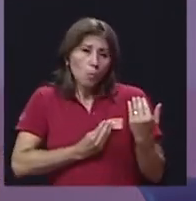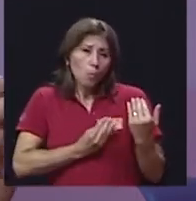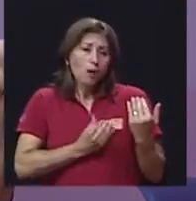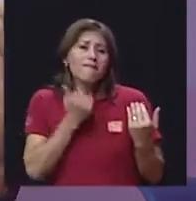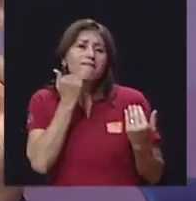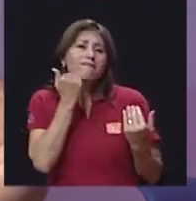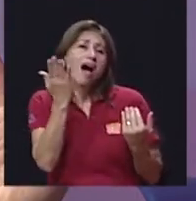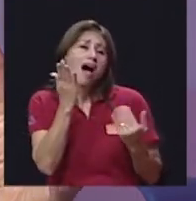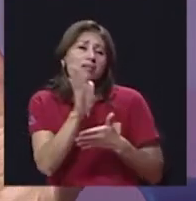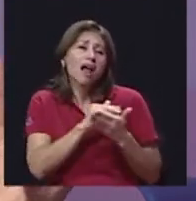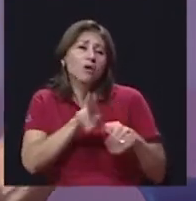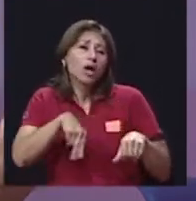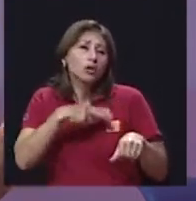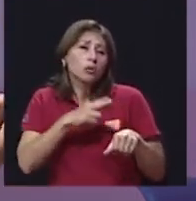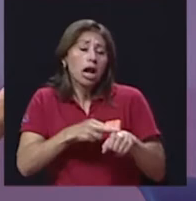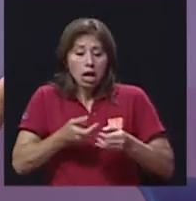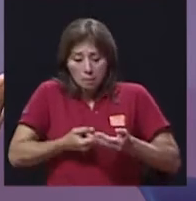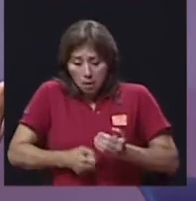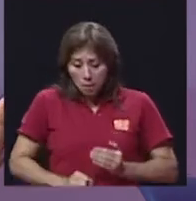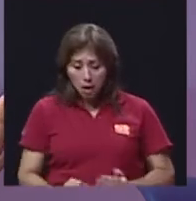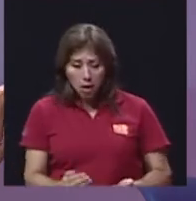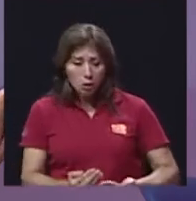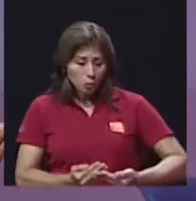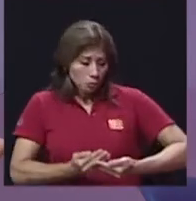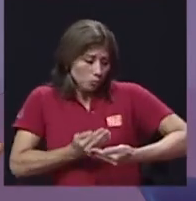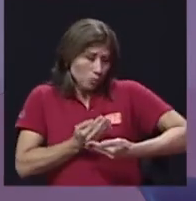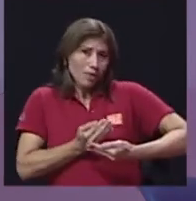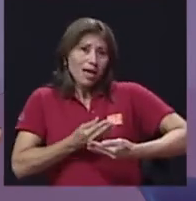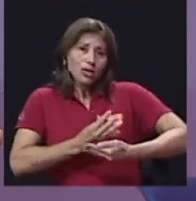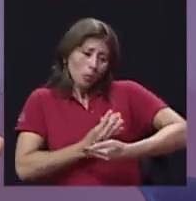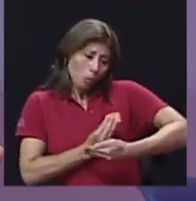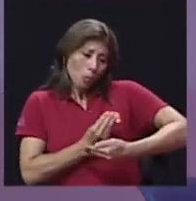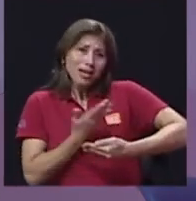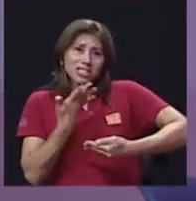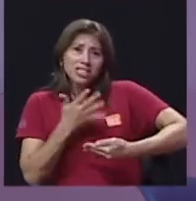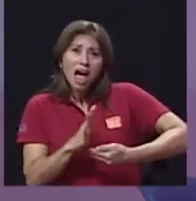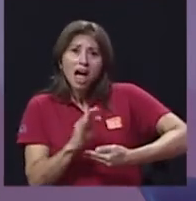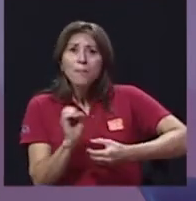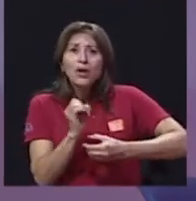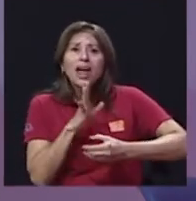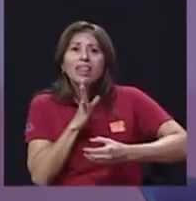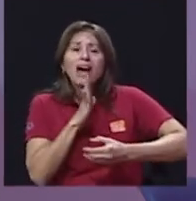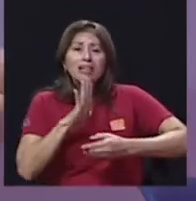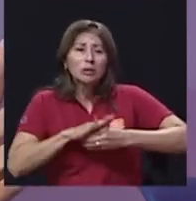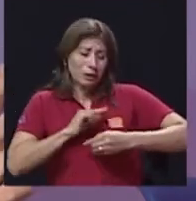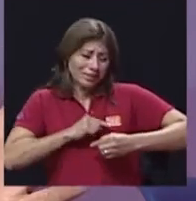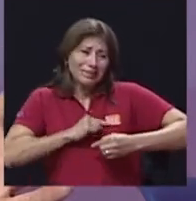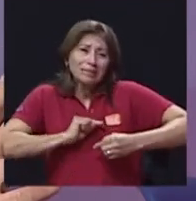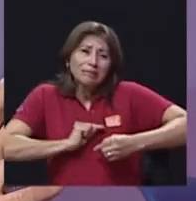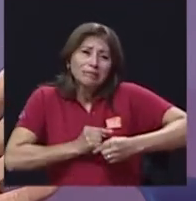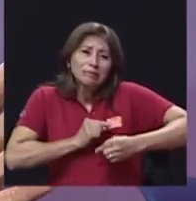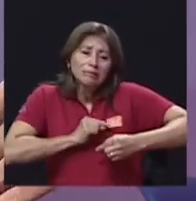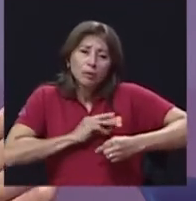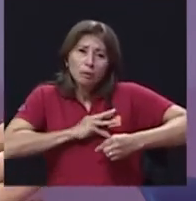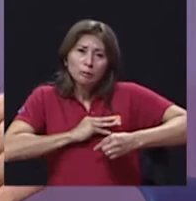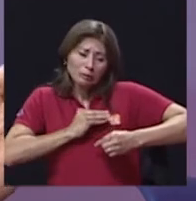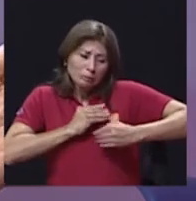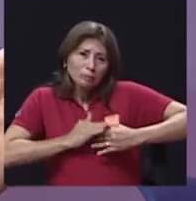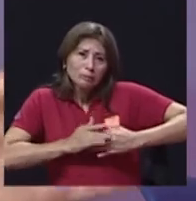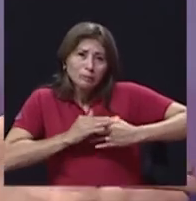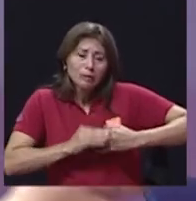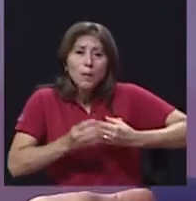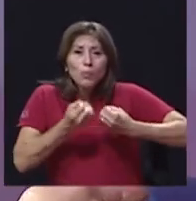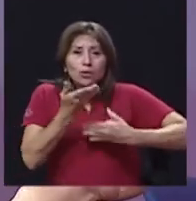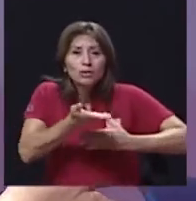el bebé nace y de una vez está mamando nadie habla de personas planos invertidos de las miles de cosas que se dan y que